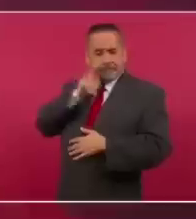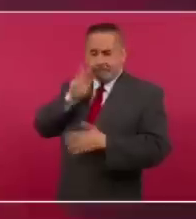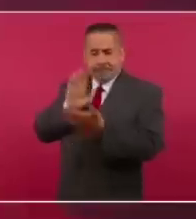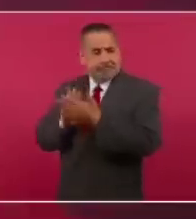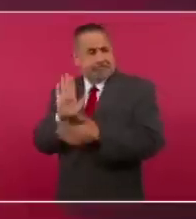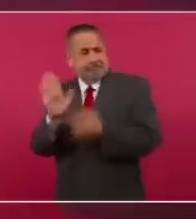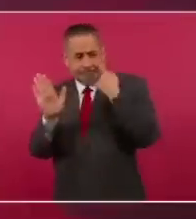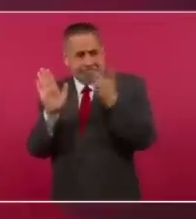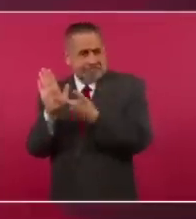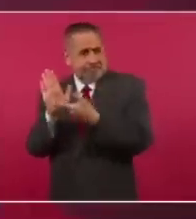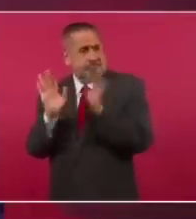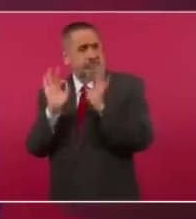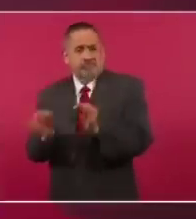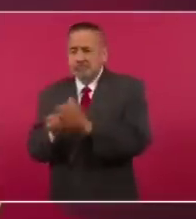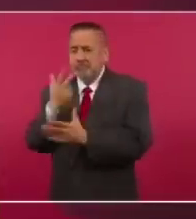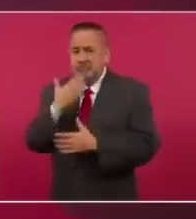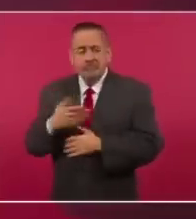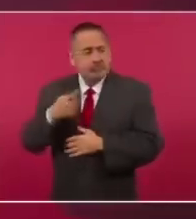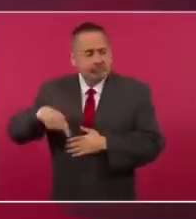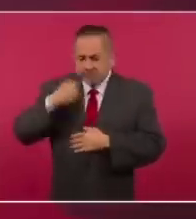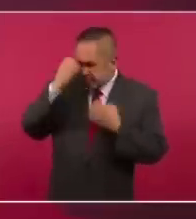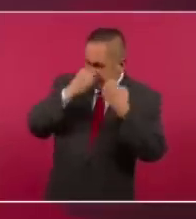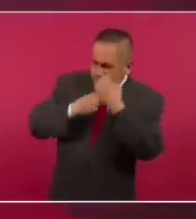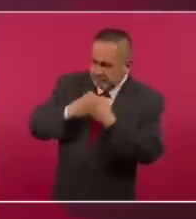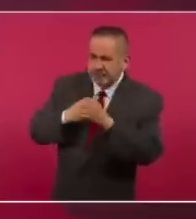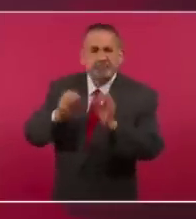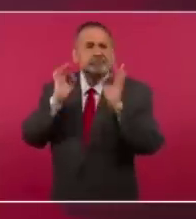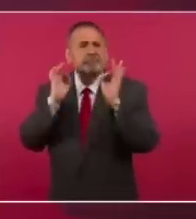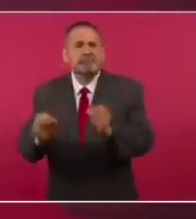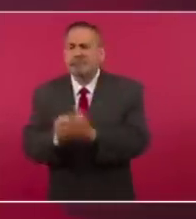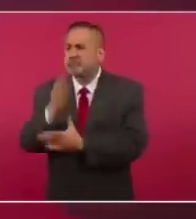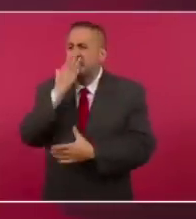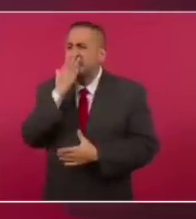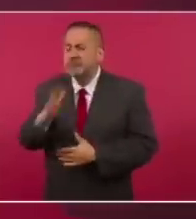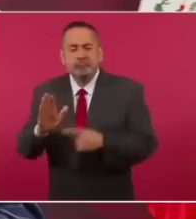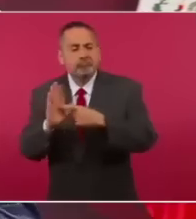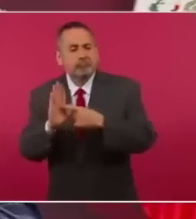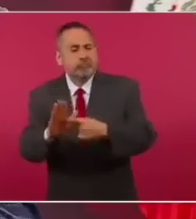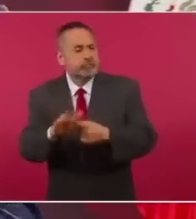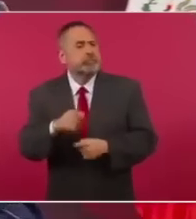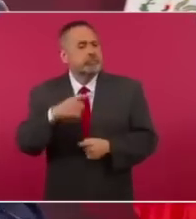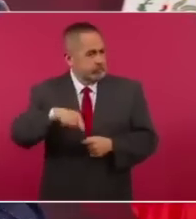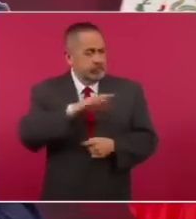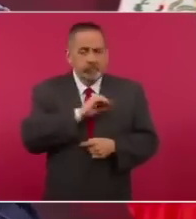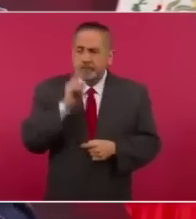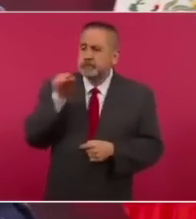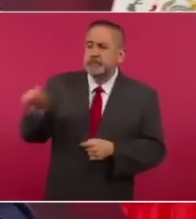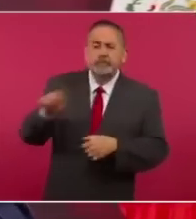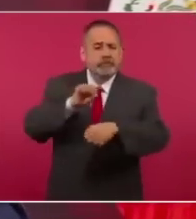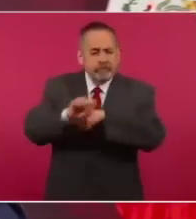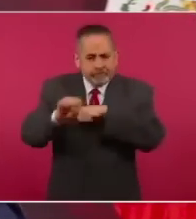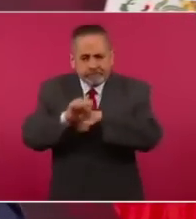y ya hicimos una evaluación y podemos ir a las comunidades de El